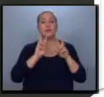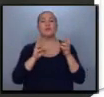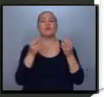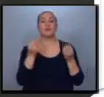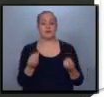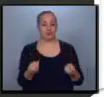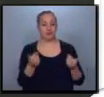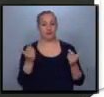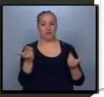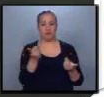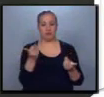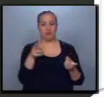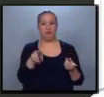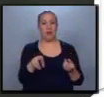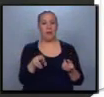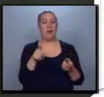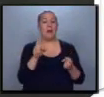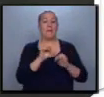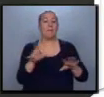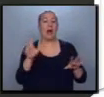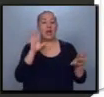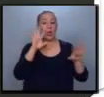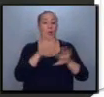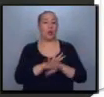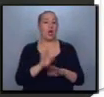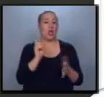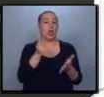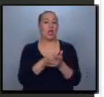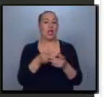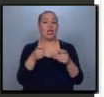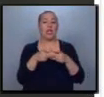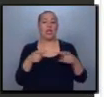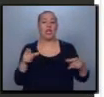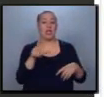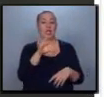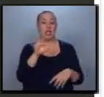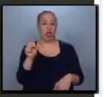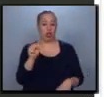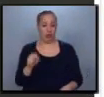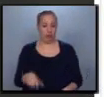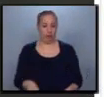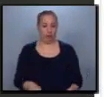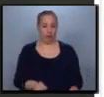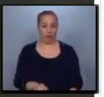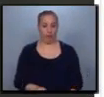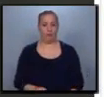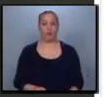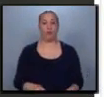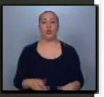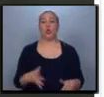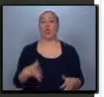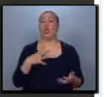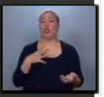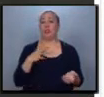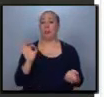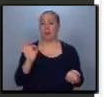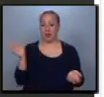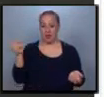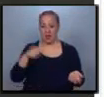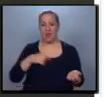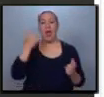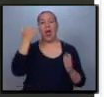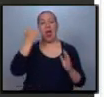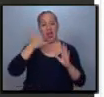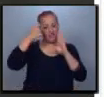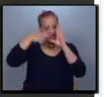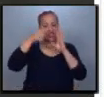esta parejita que dejó equivocadamente este billete de 500 pesos. Todavía no ha aparecido, hay filmaciones,